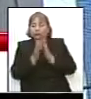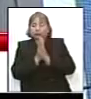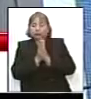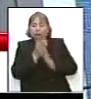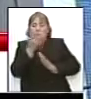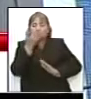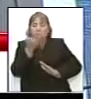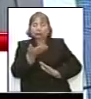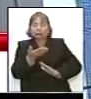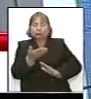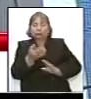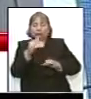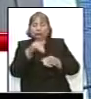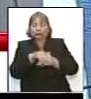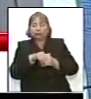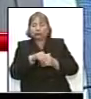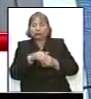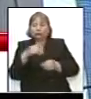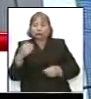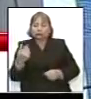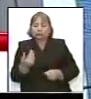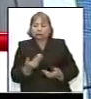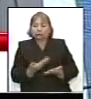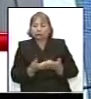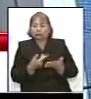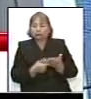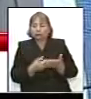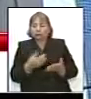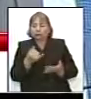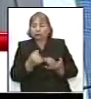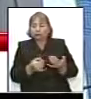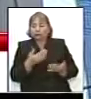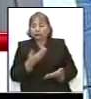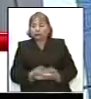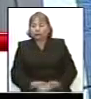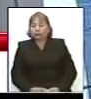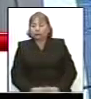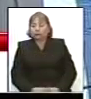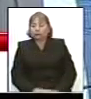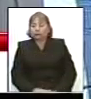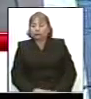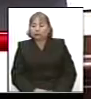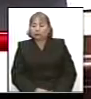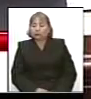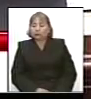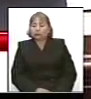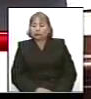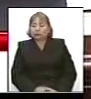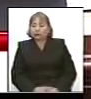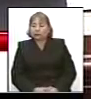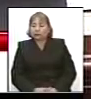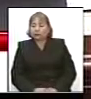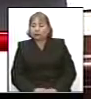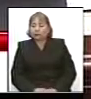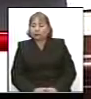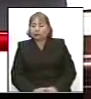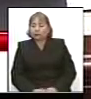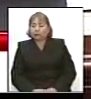usted poner a la votación el texto final, presidente. Ok, entonces no vamos